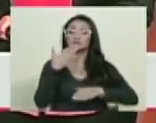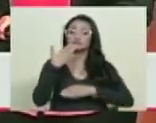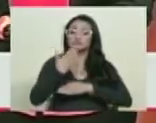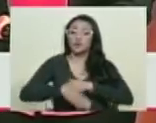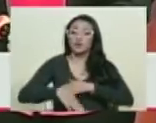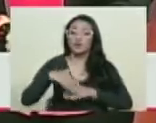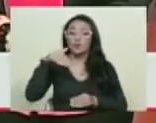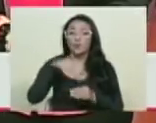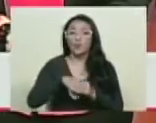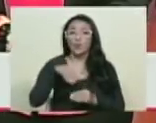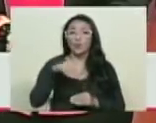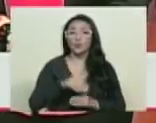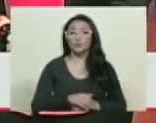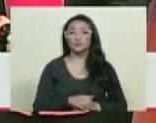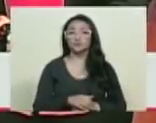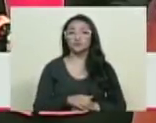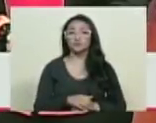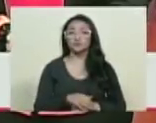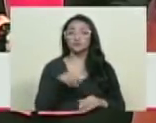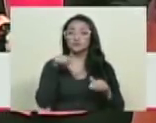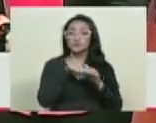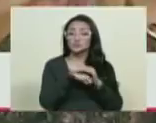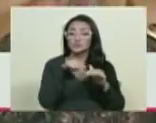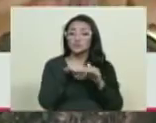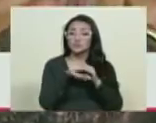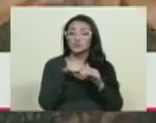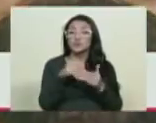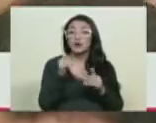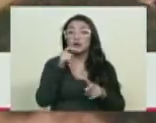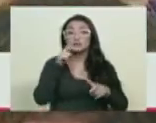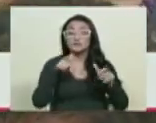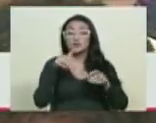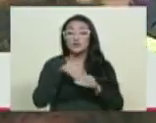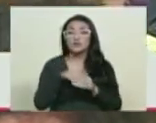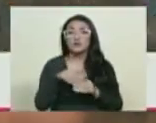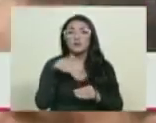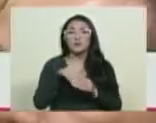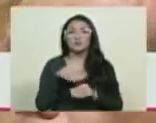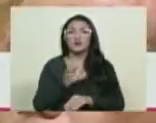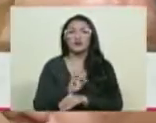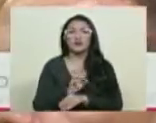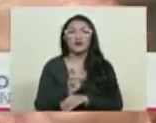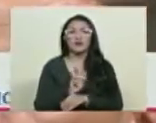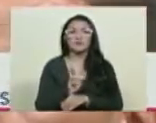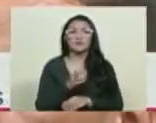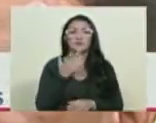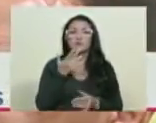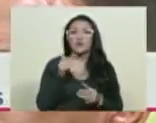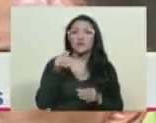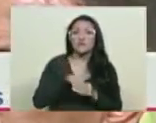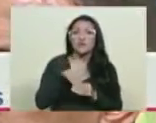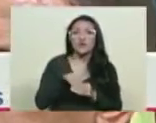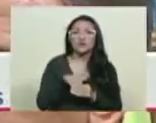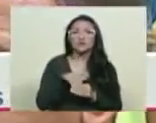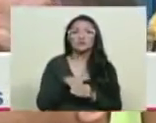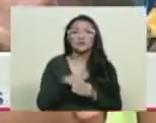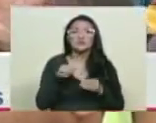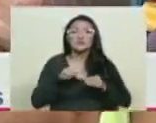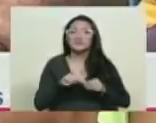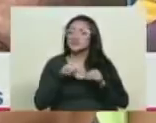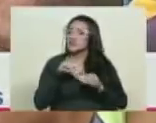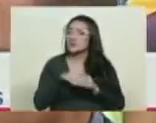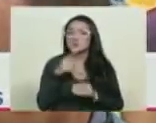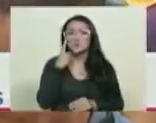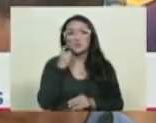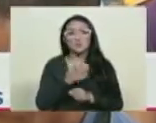votar en los lugares donde haya votantes se vota muy rápido de paso donde haya bastantes a las 6 se seguirá votando como es